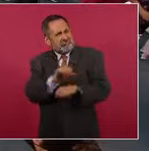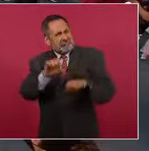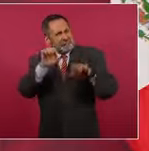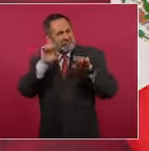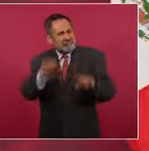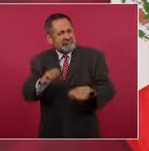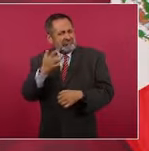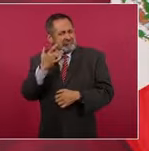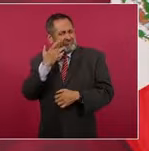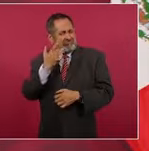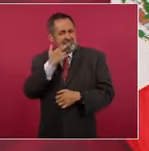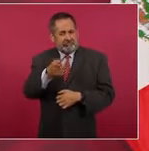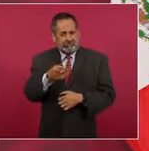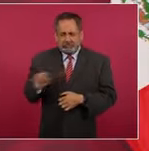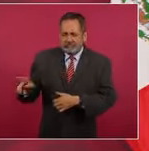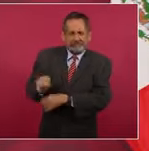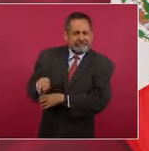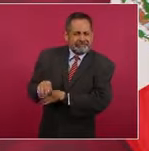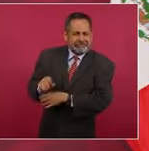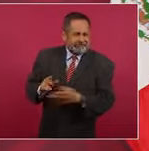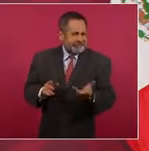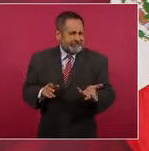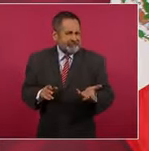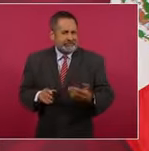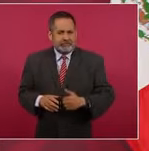un Ferrari.